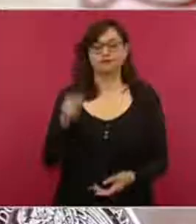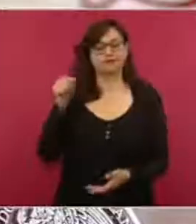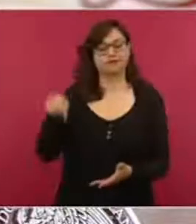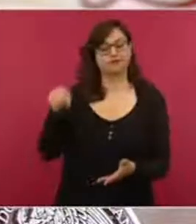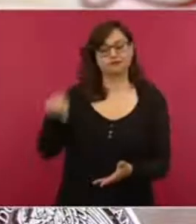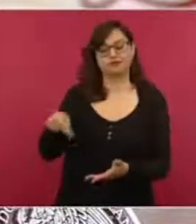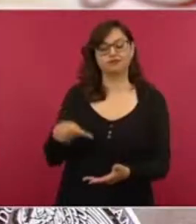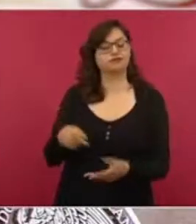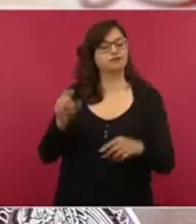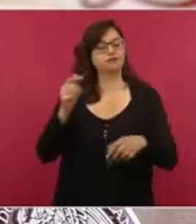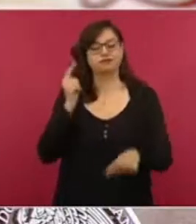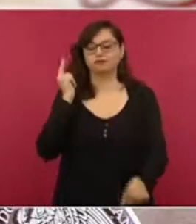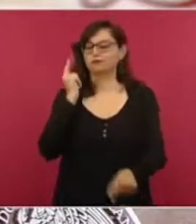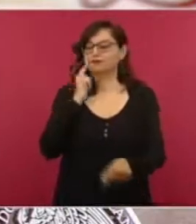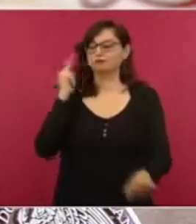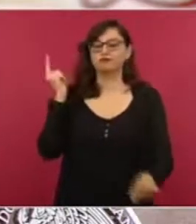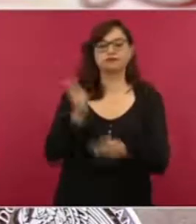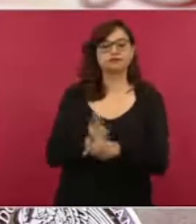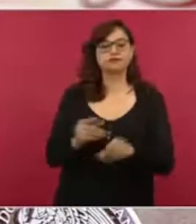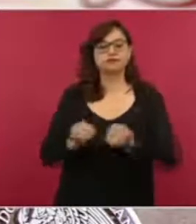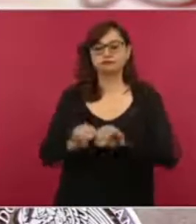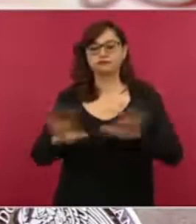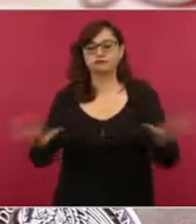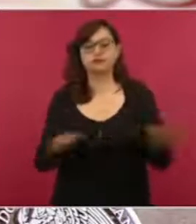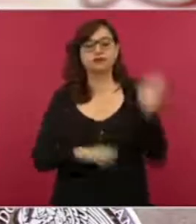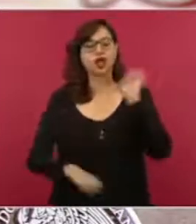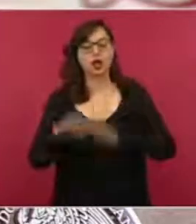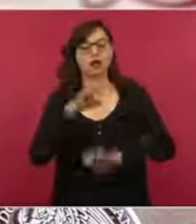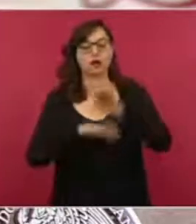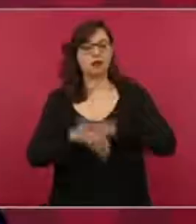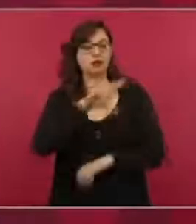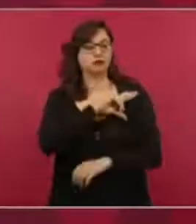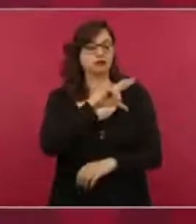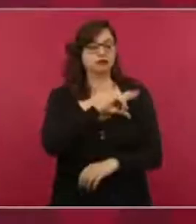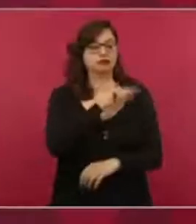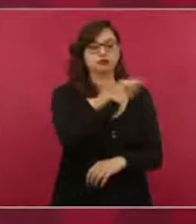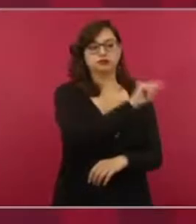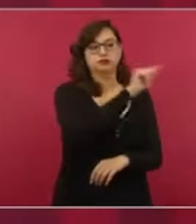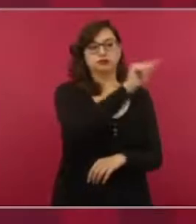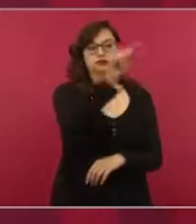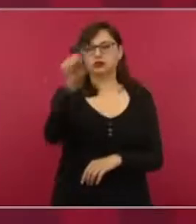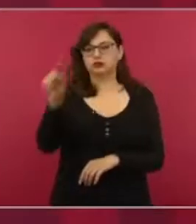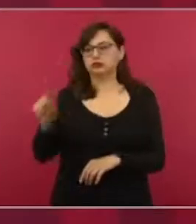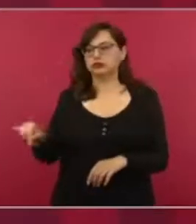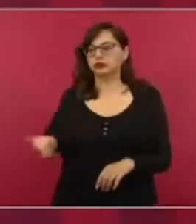empresas y que están metidos